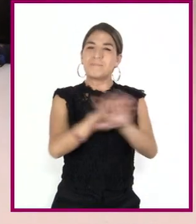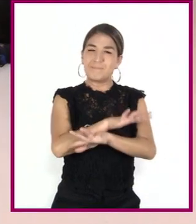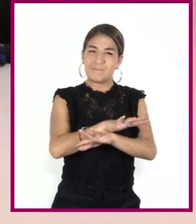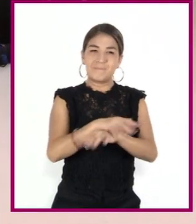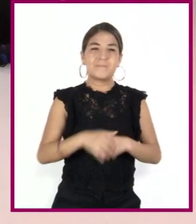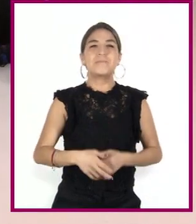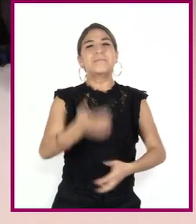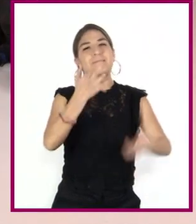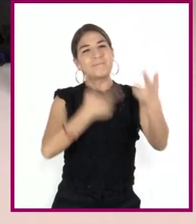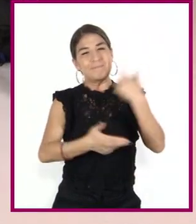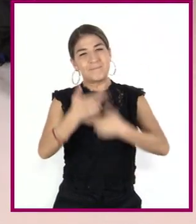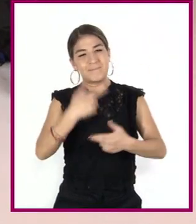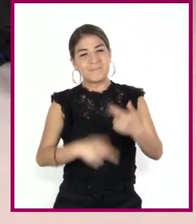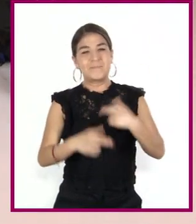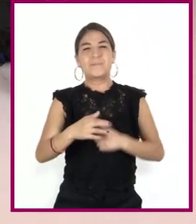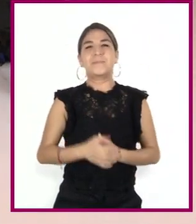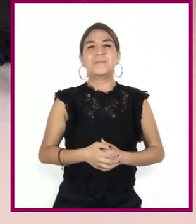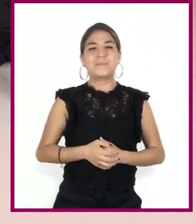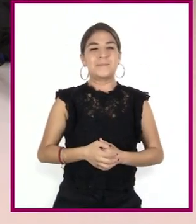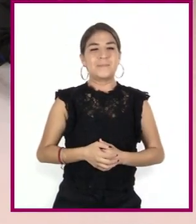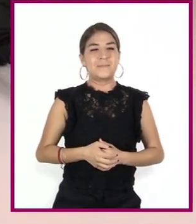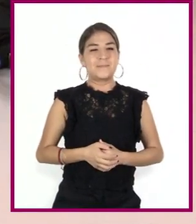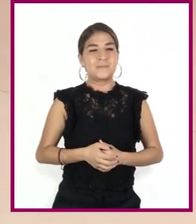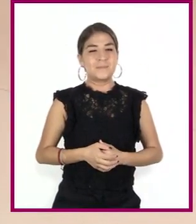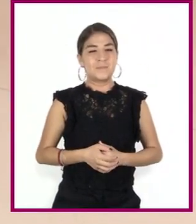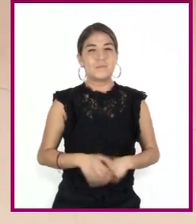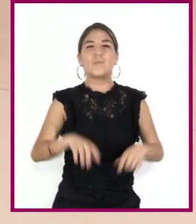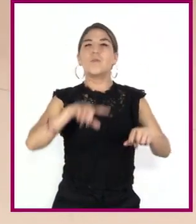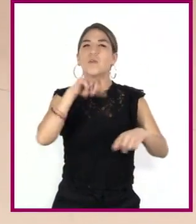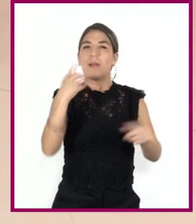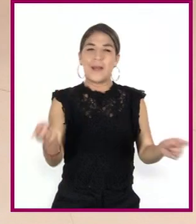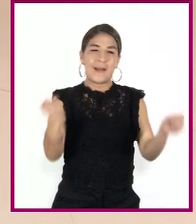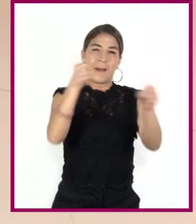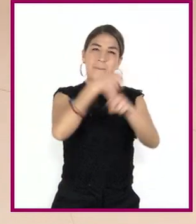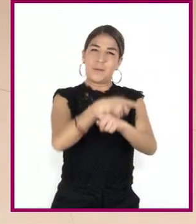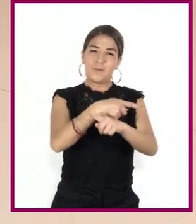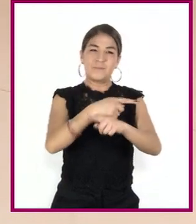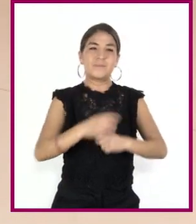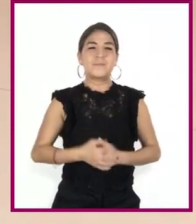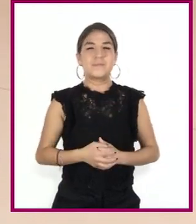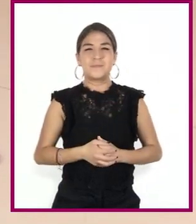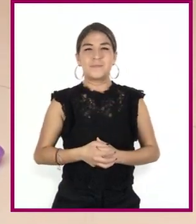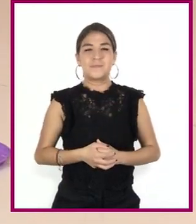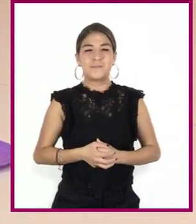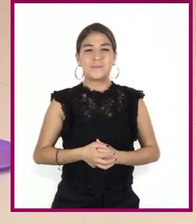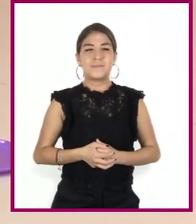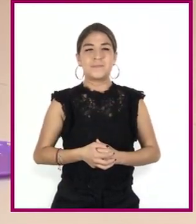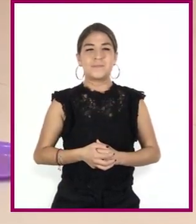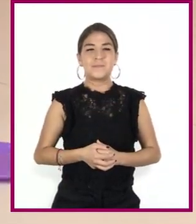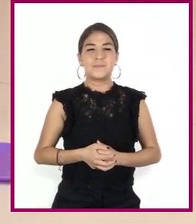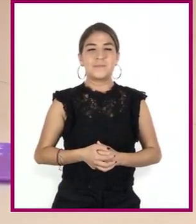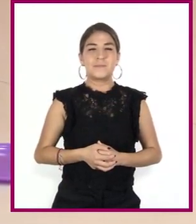Cambio. Regresamos el plato y vamos a hacer la torsión del otro lado.